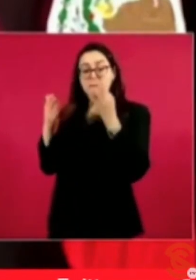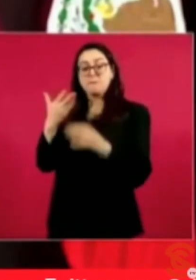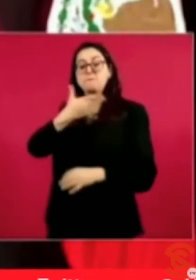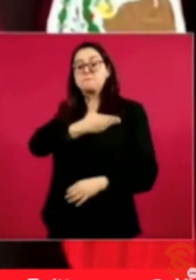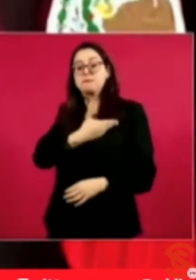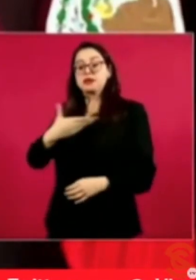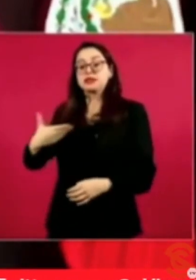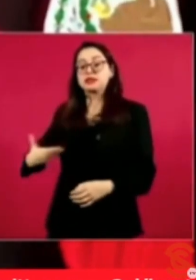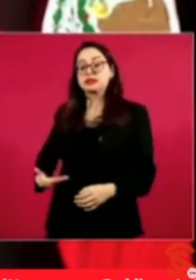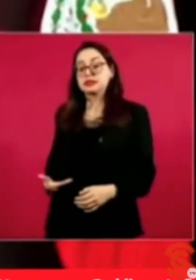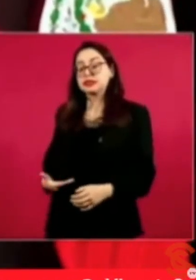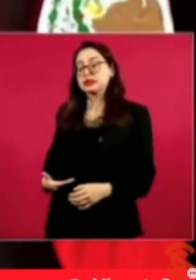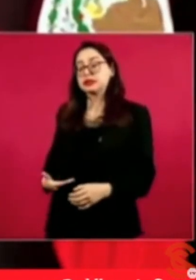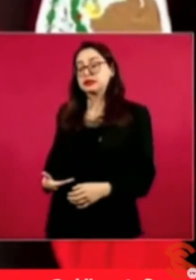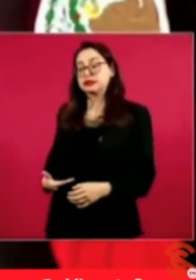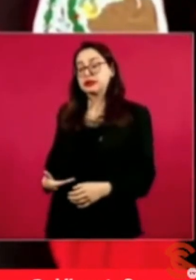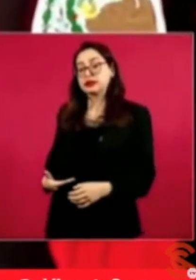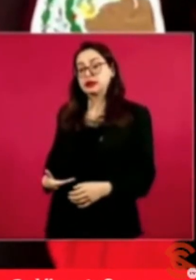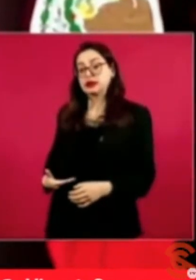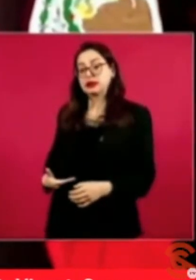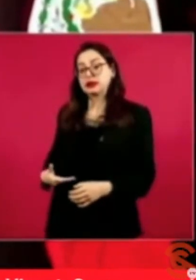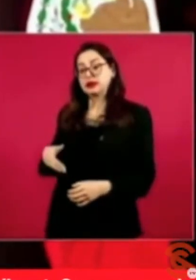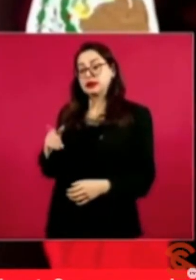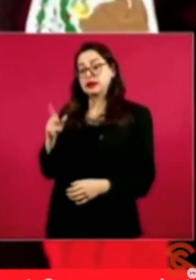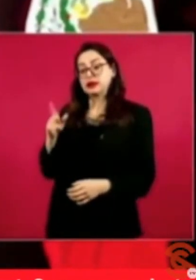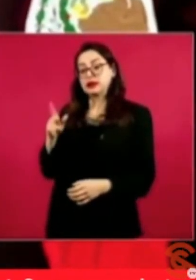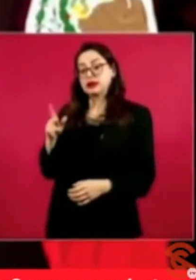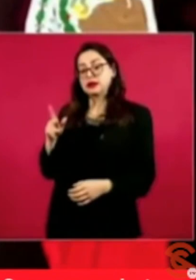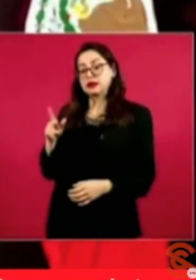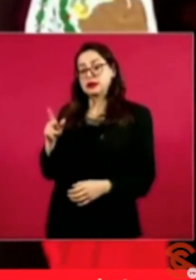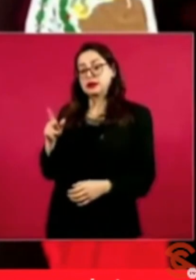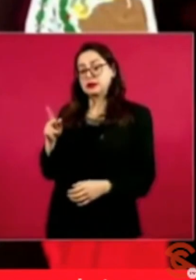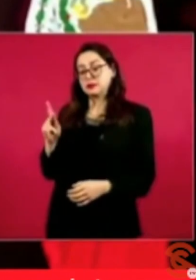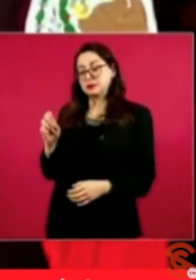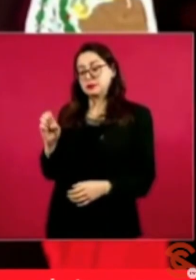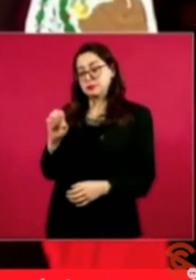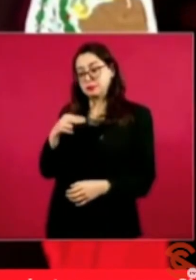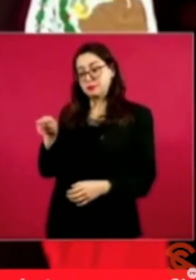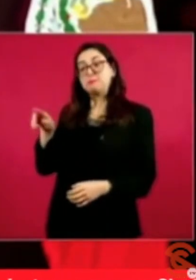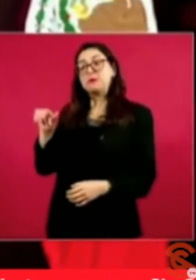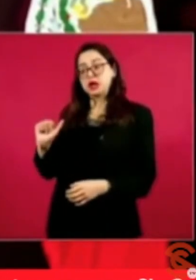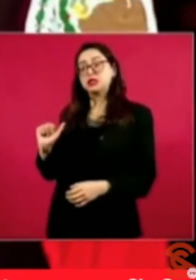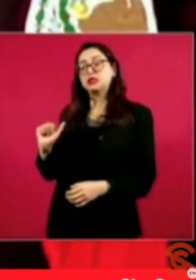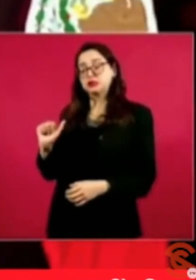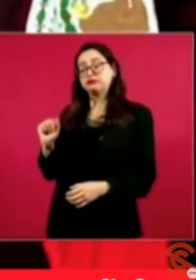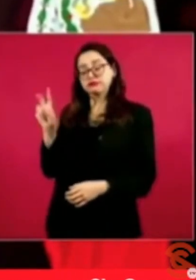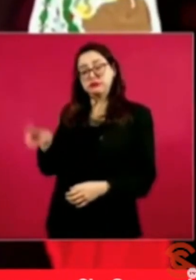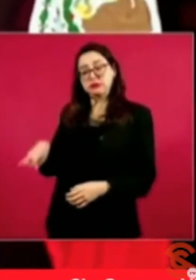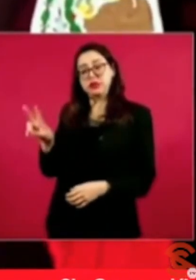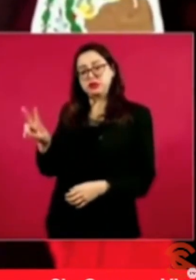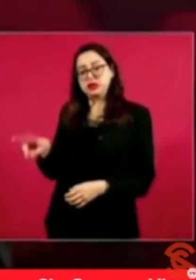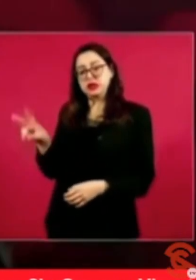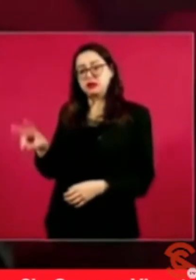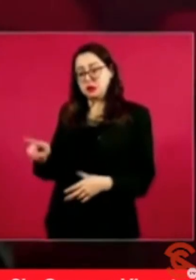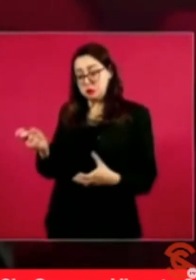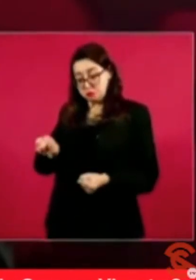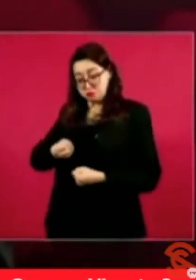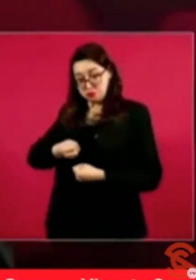a favor de el licenciado Peña. ¿Y quién investigó